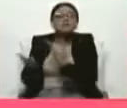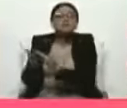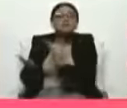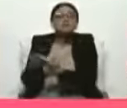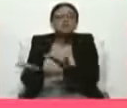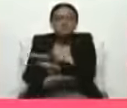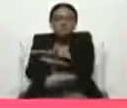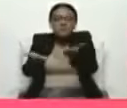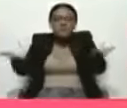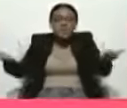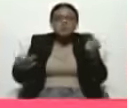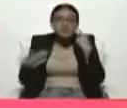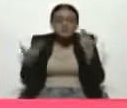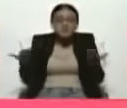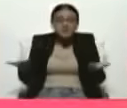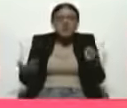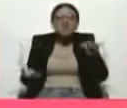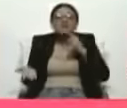Así es.